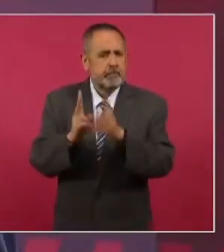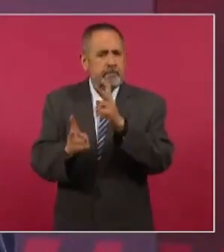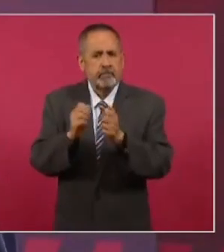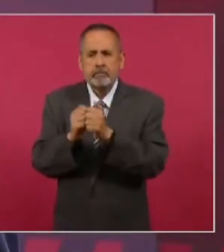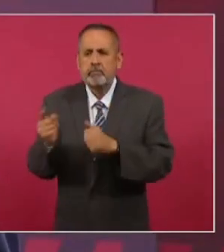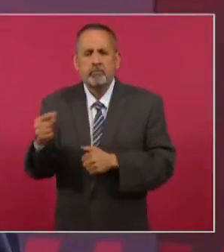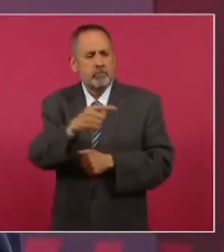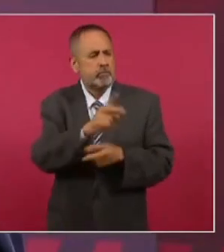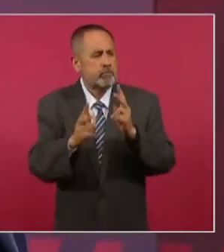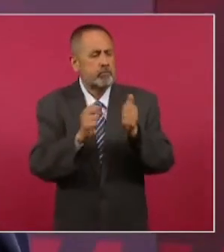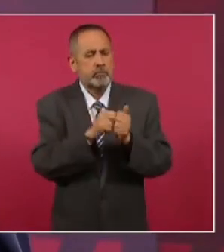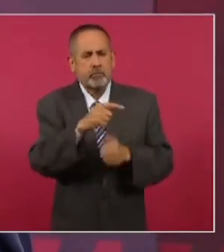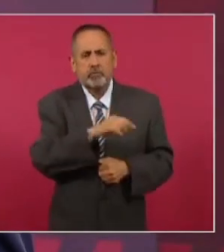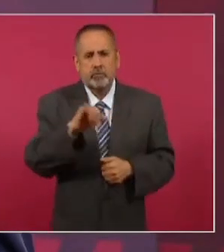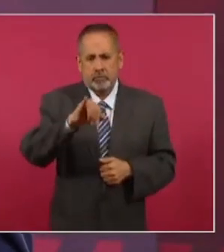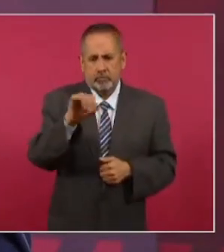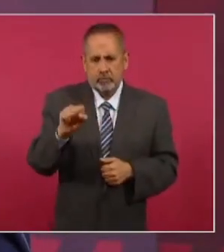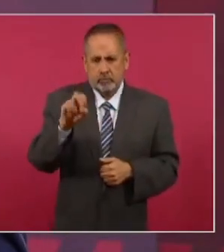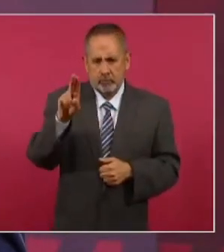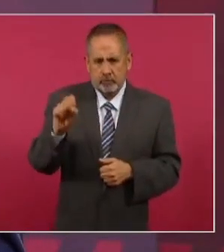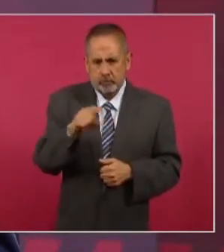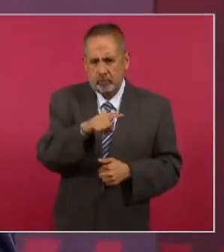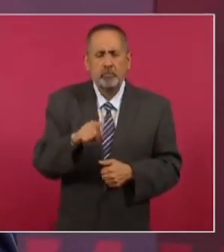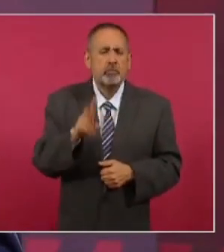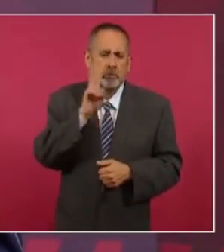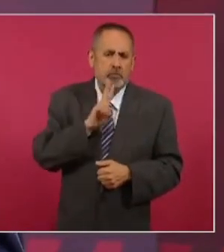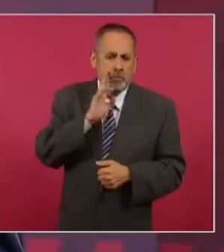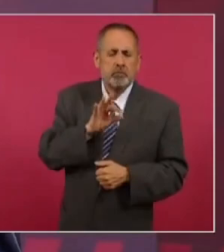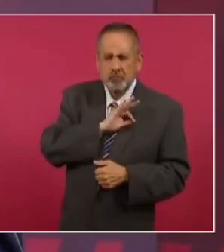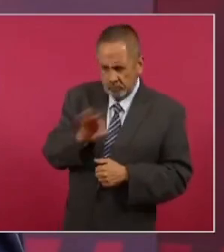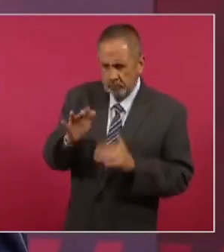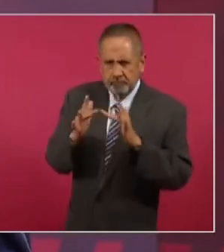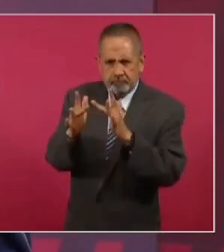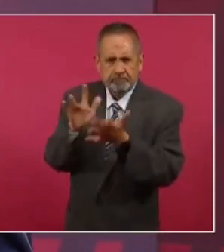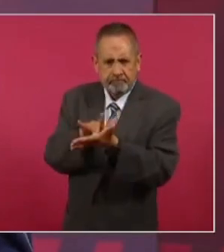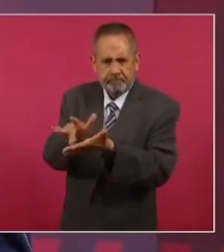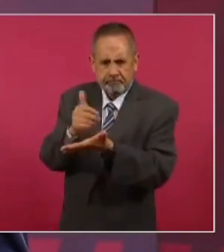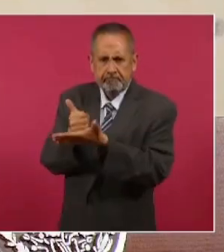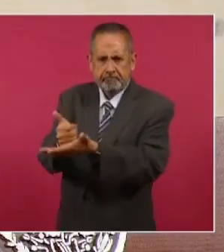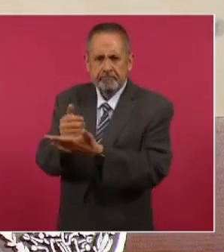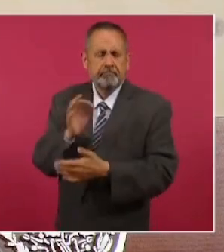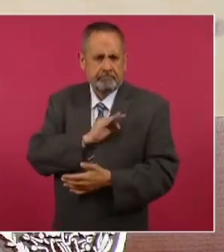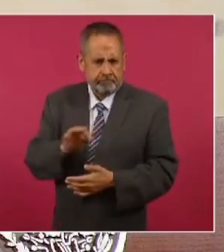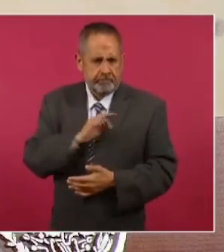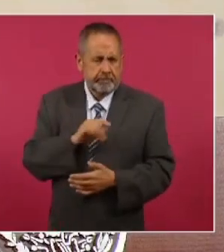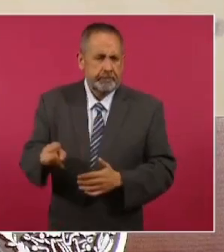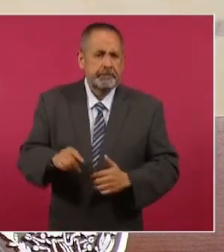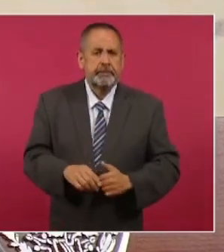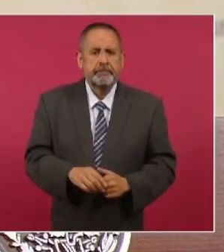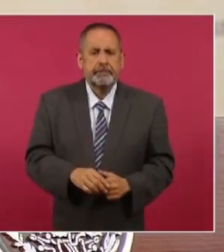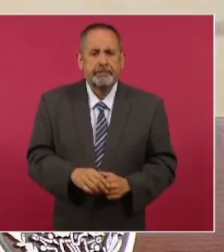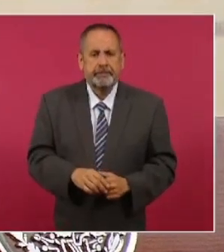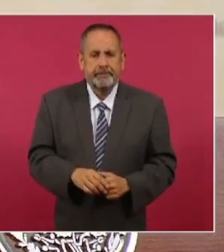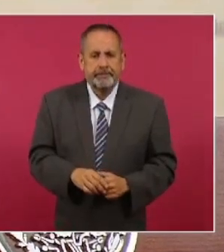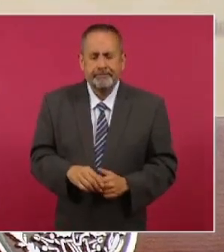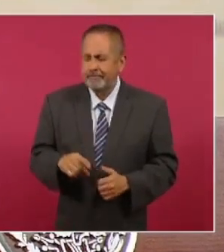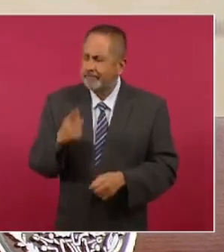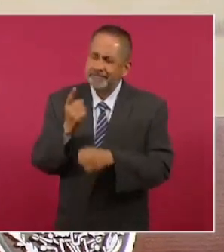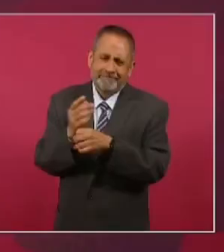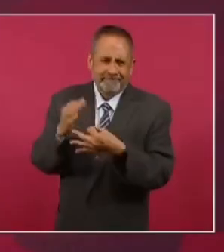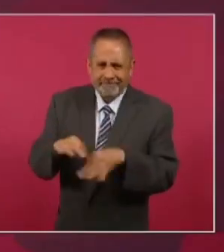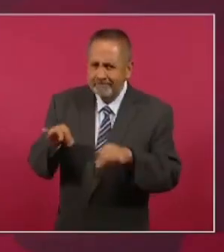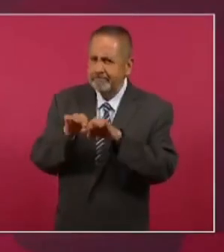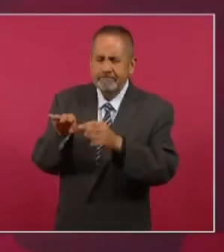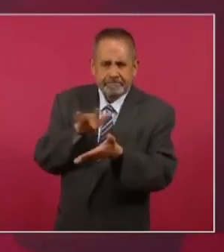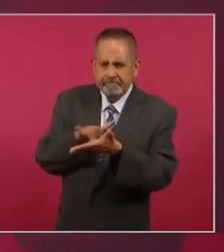con Jesús porque sí podemos ayudar es prioritario